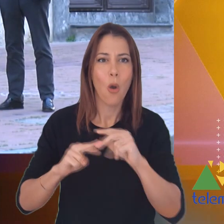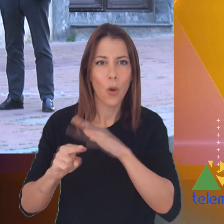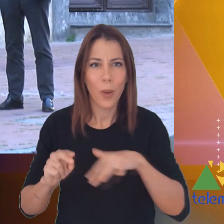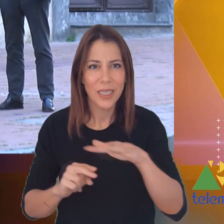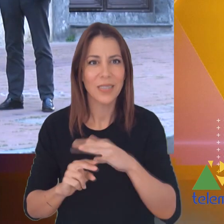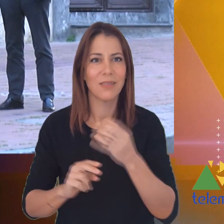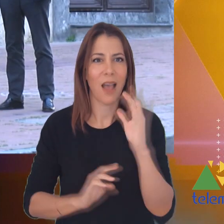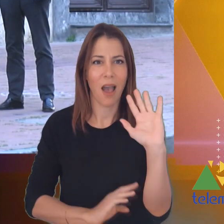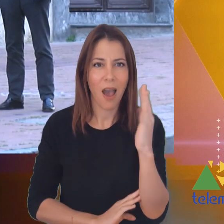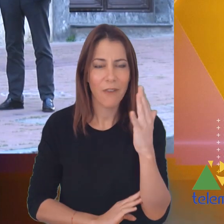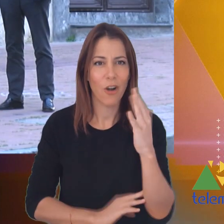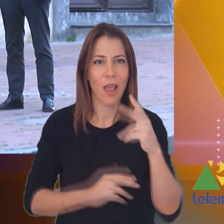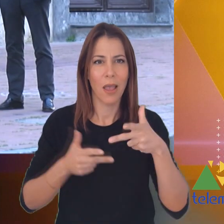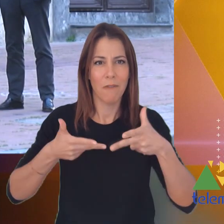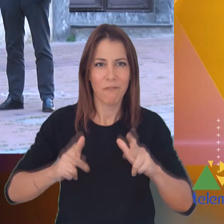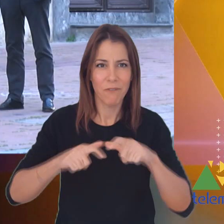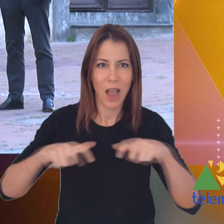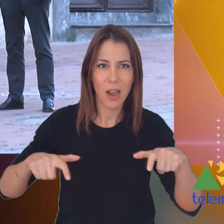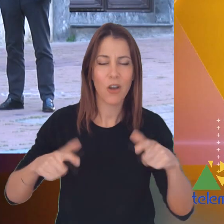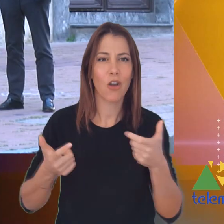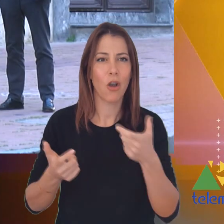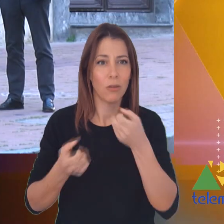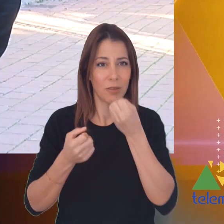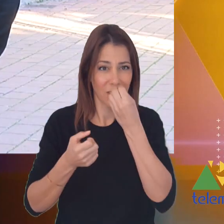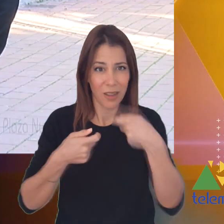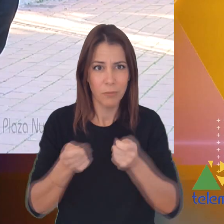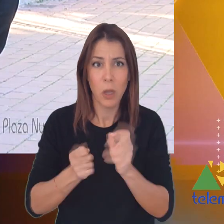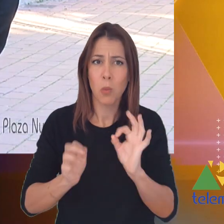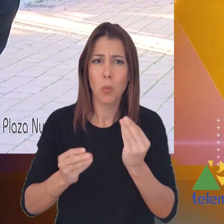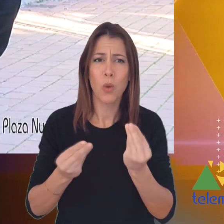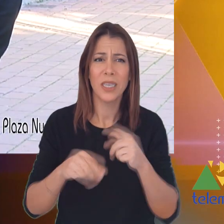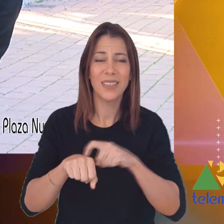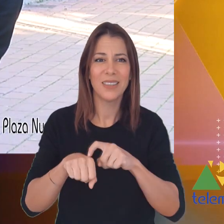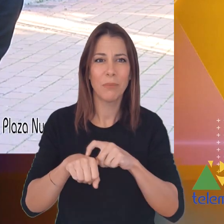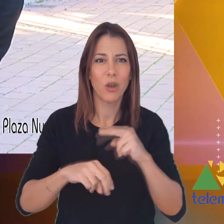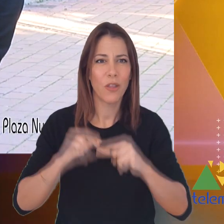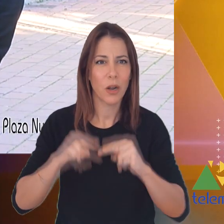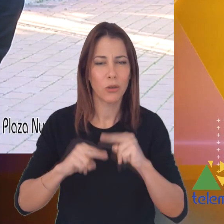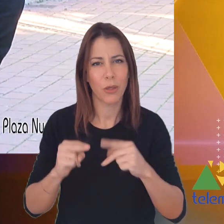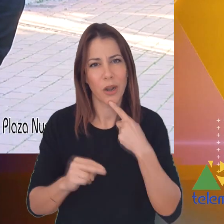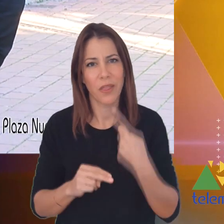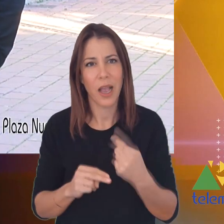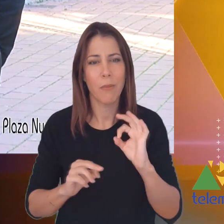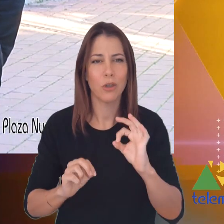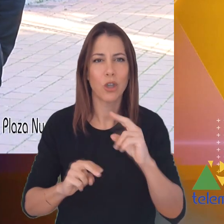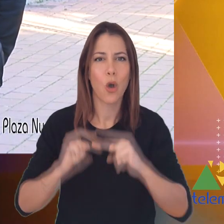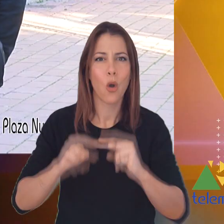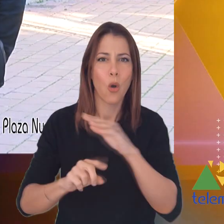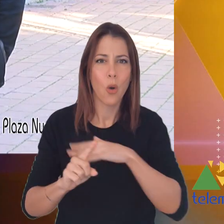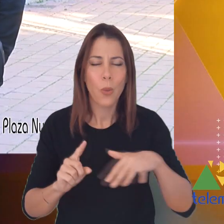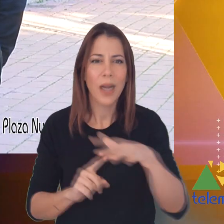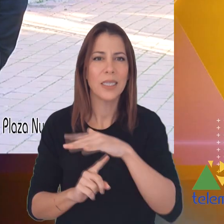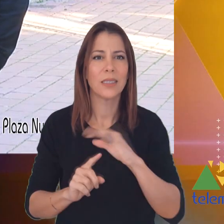jardincillos, árboles, bancos, etcétera, es decir, muy típico de las construcciones, digamos, de urbanistas de